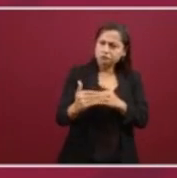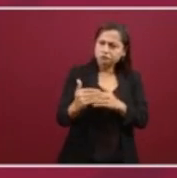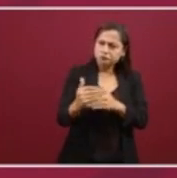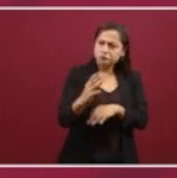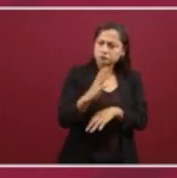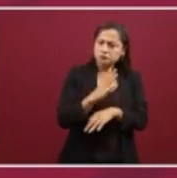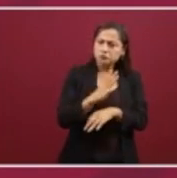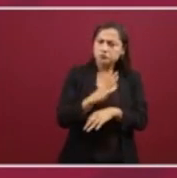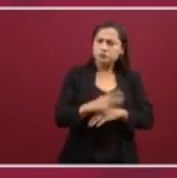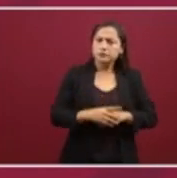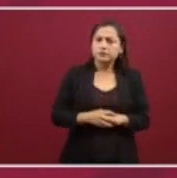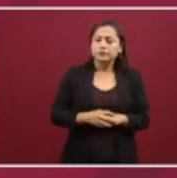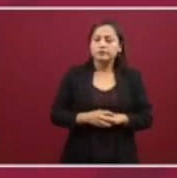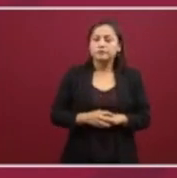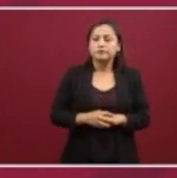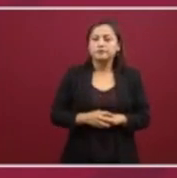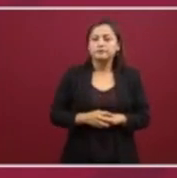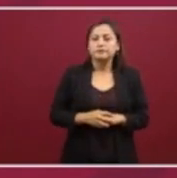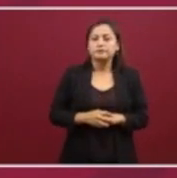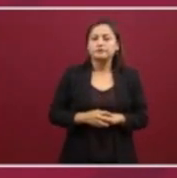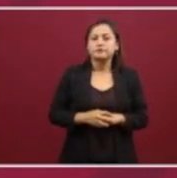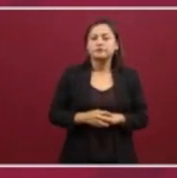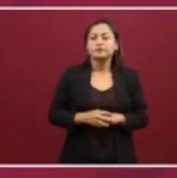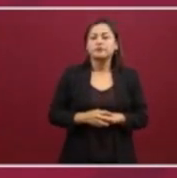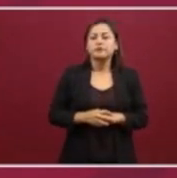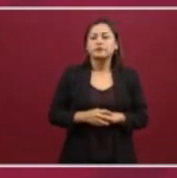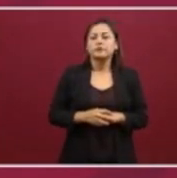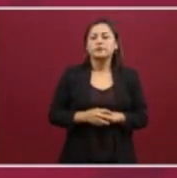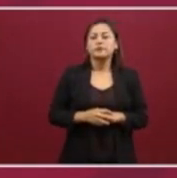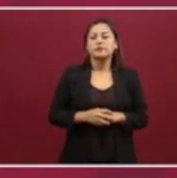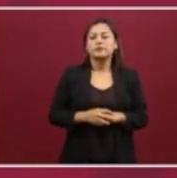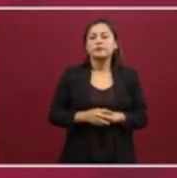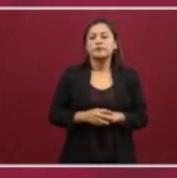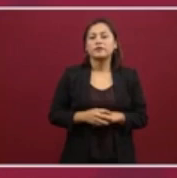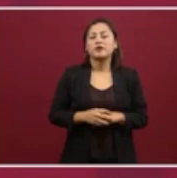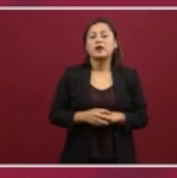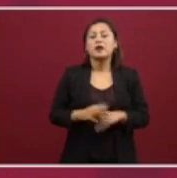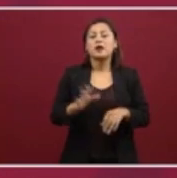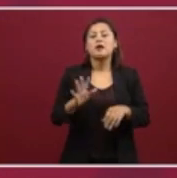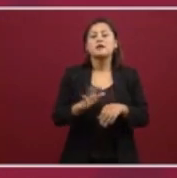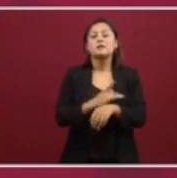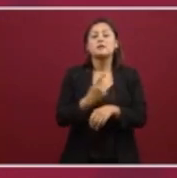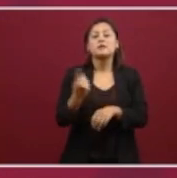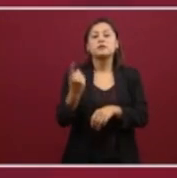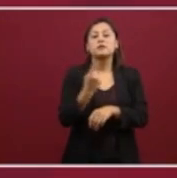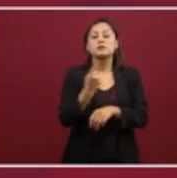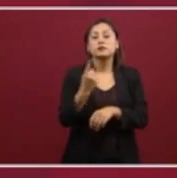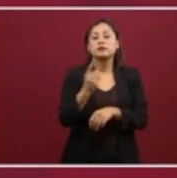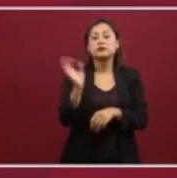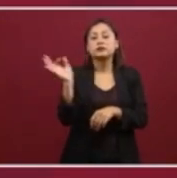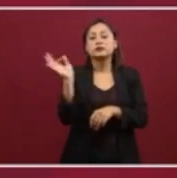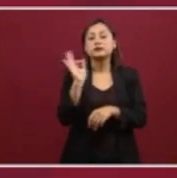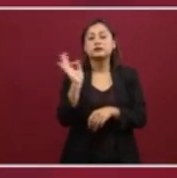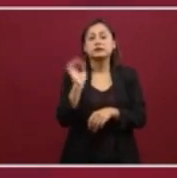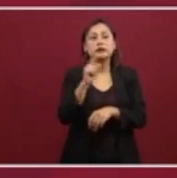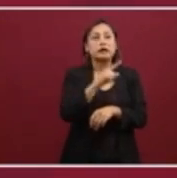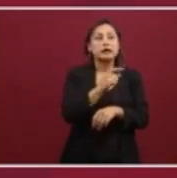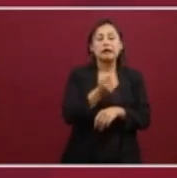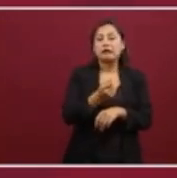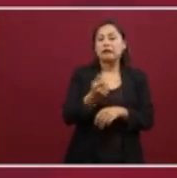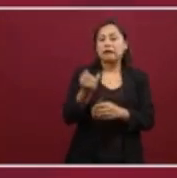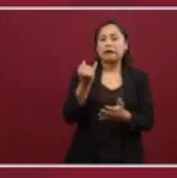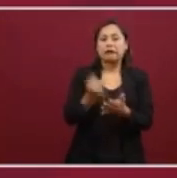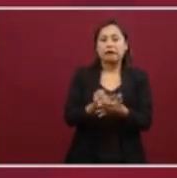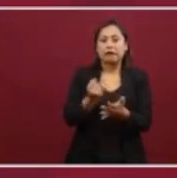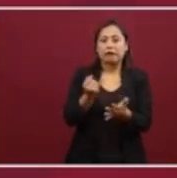si se aplican estas medidas de cobrar tarifas a México,